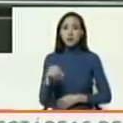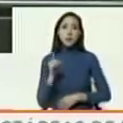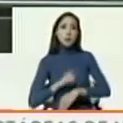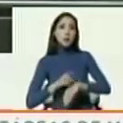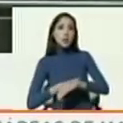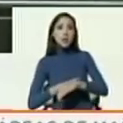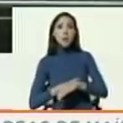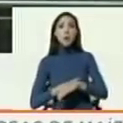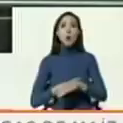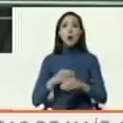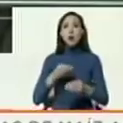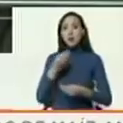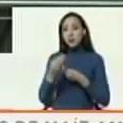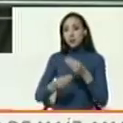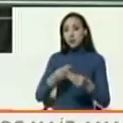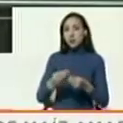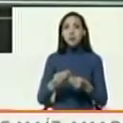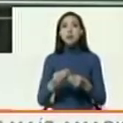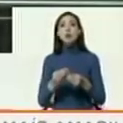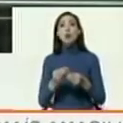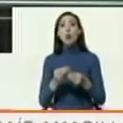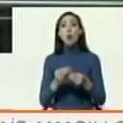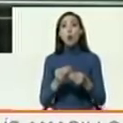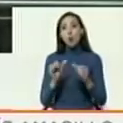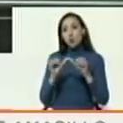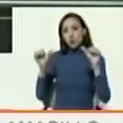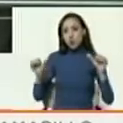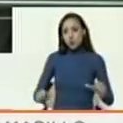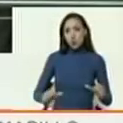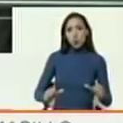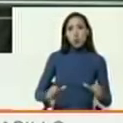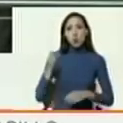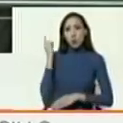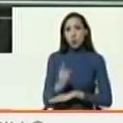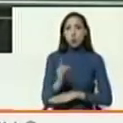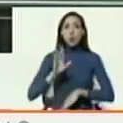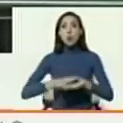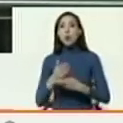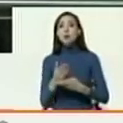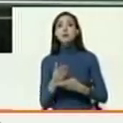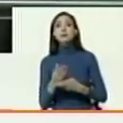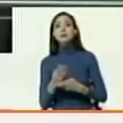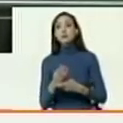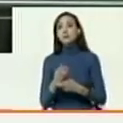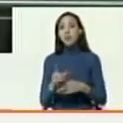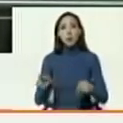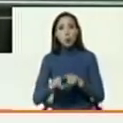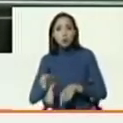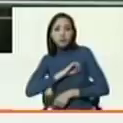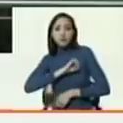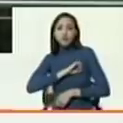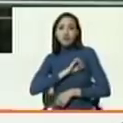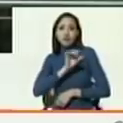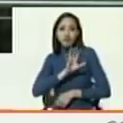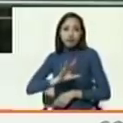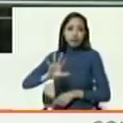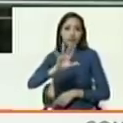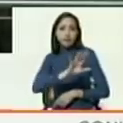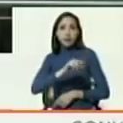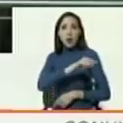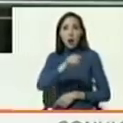el overcompliance o sobrecumplimiento, por su efecto intimidatorio sobre la comunidad